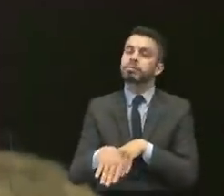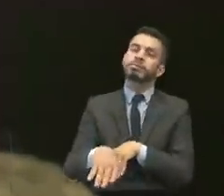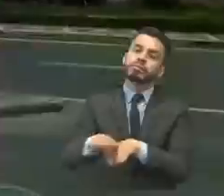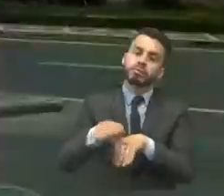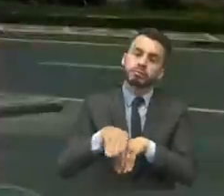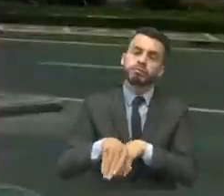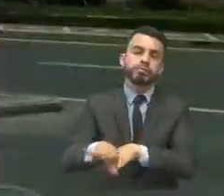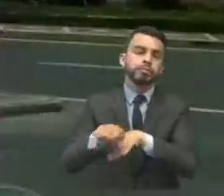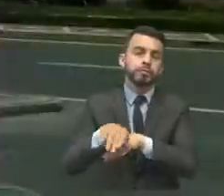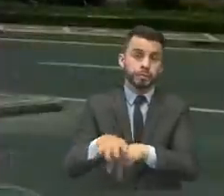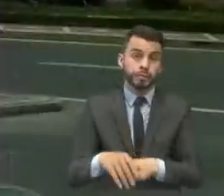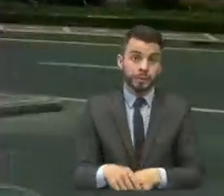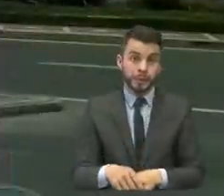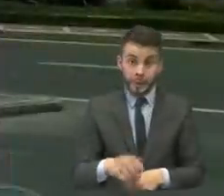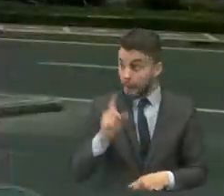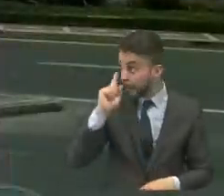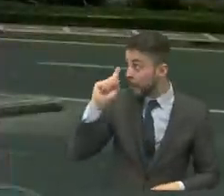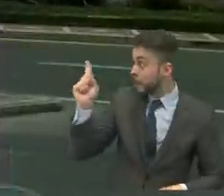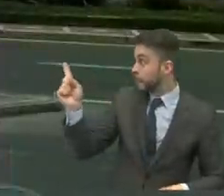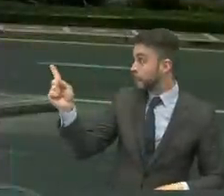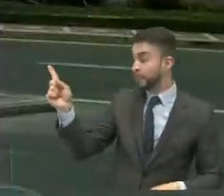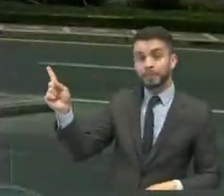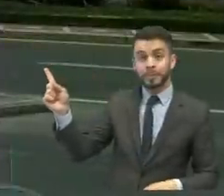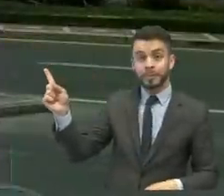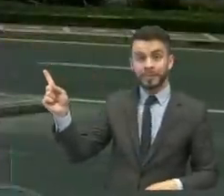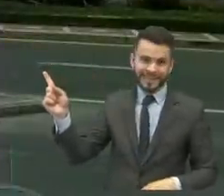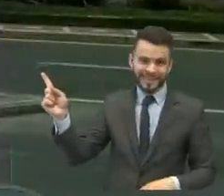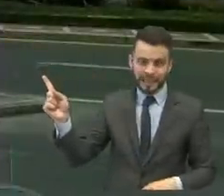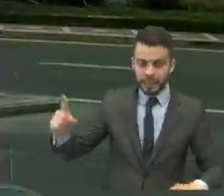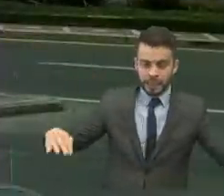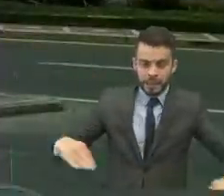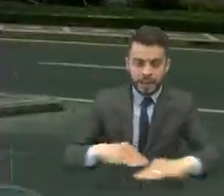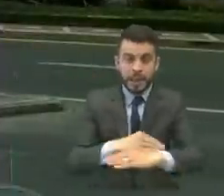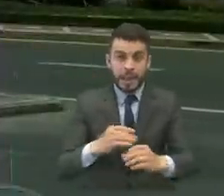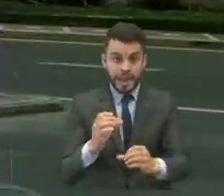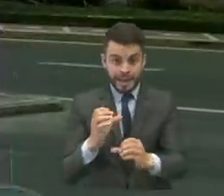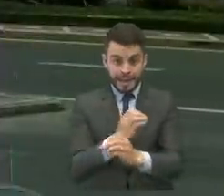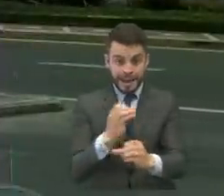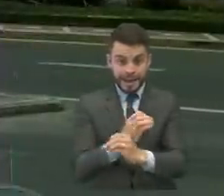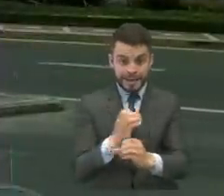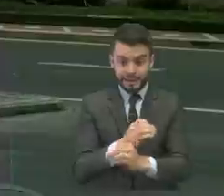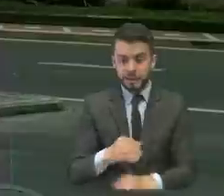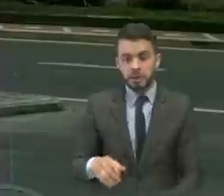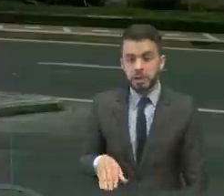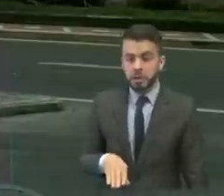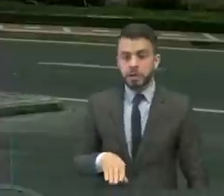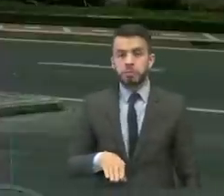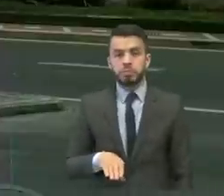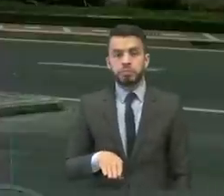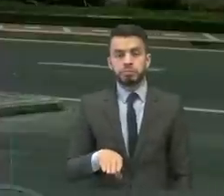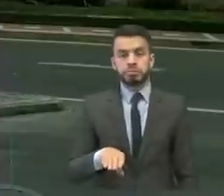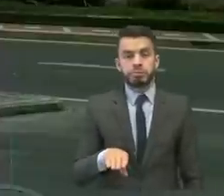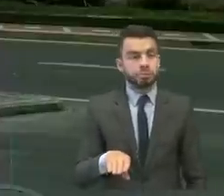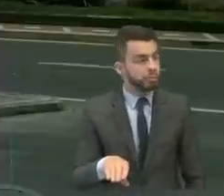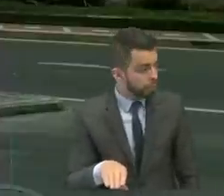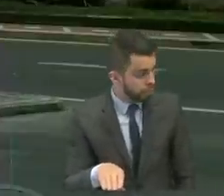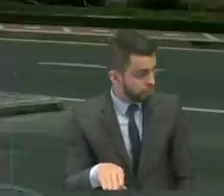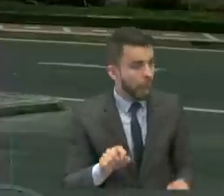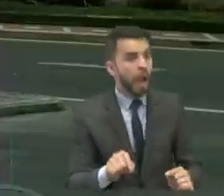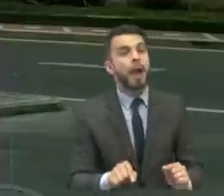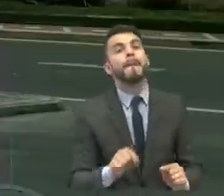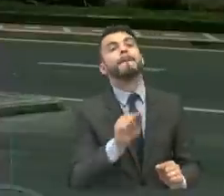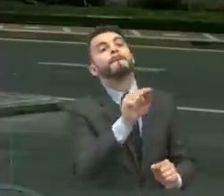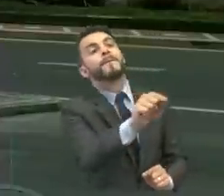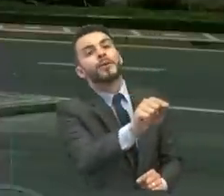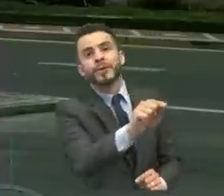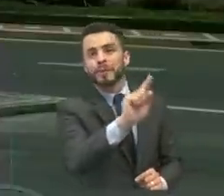usted baja por aquí hasta la Caracas, va a llegar a la primera línea del metro. El jueves les